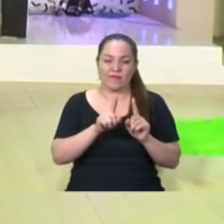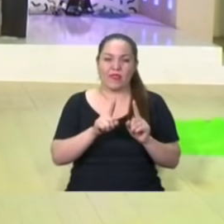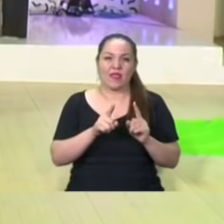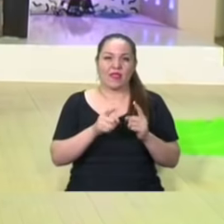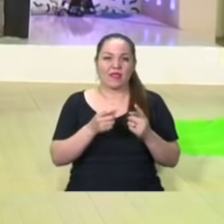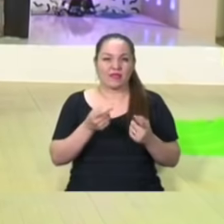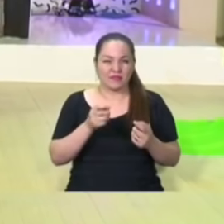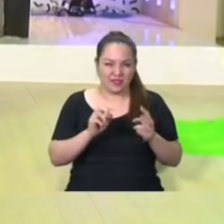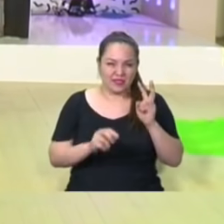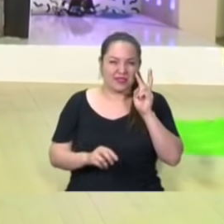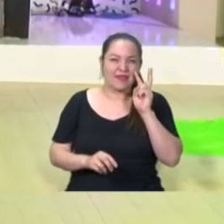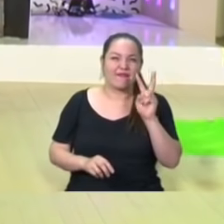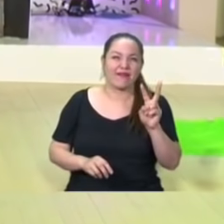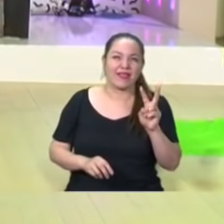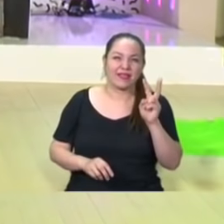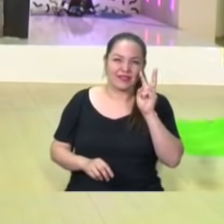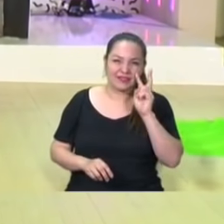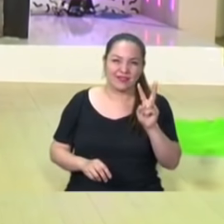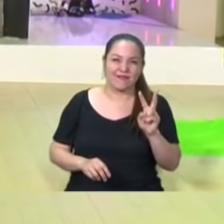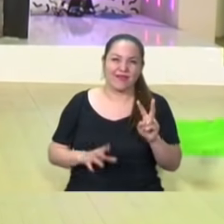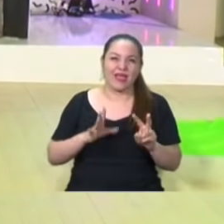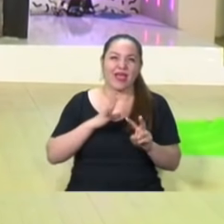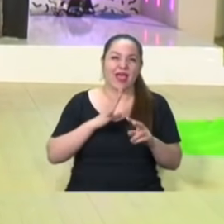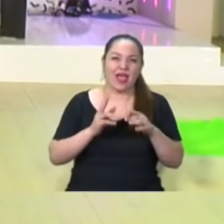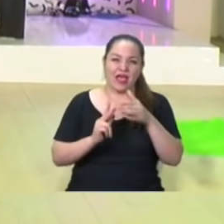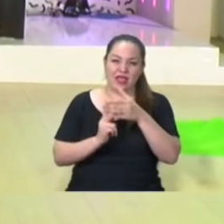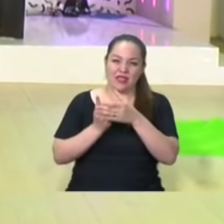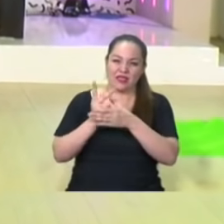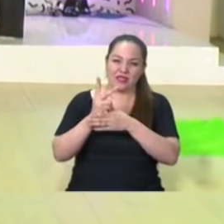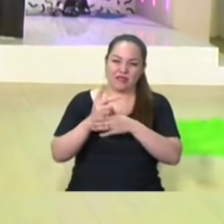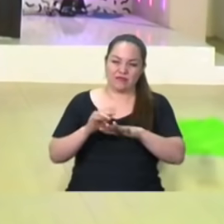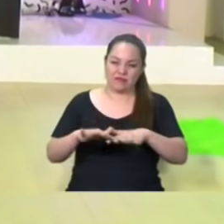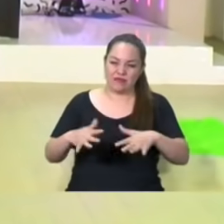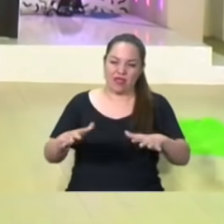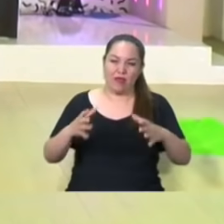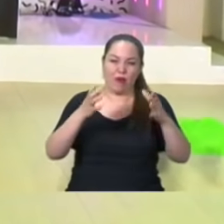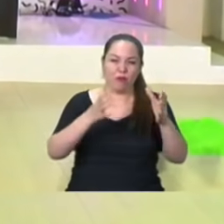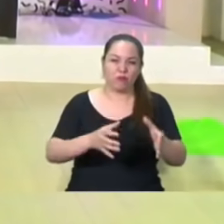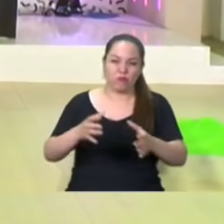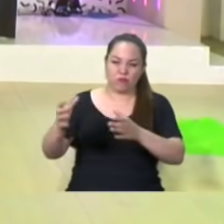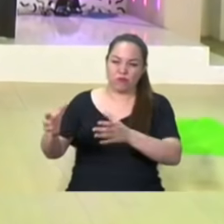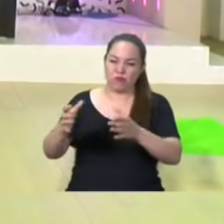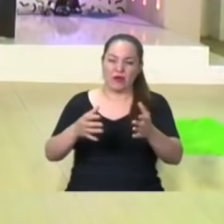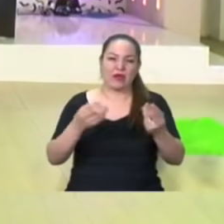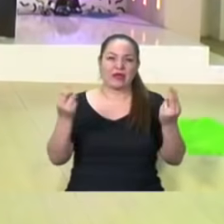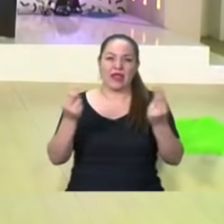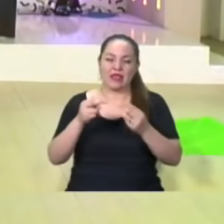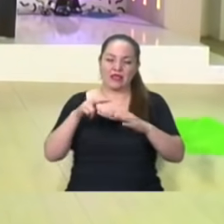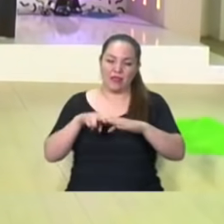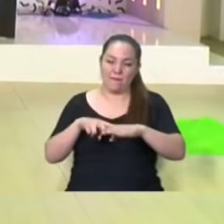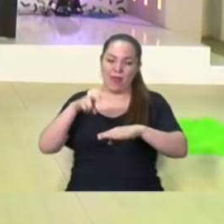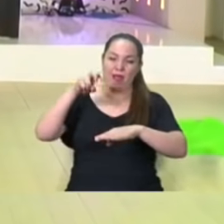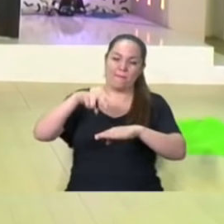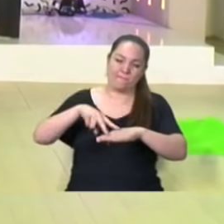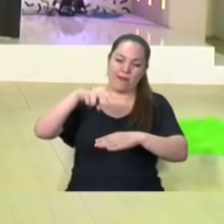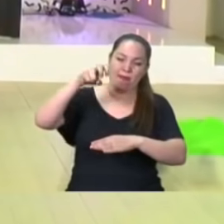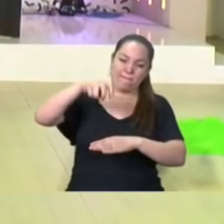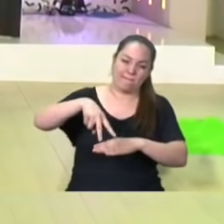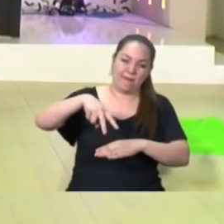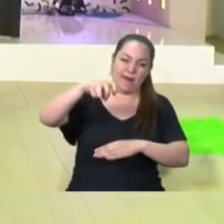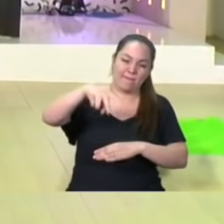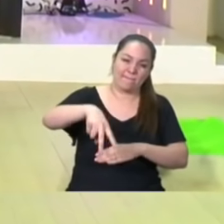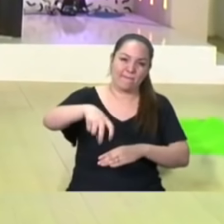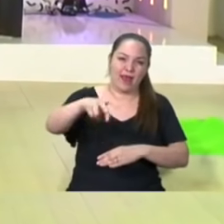algunos cestos, por así decirlo, algunos botes que ellos tendrán que brincar. Posteriormente tendrán que ir a las pelotas